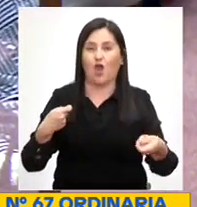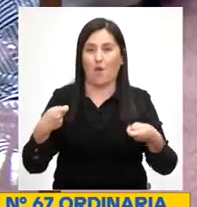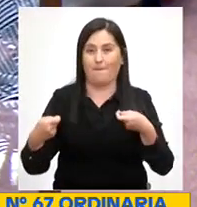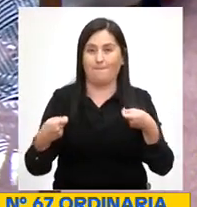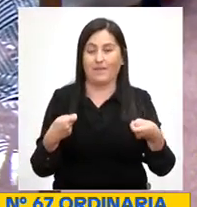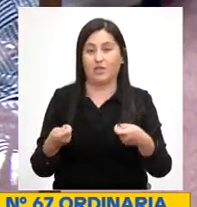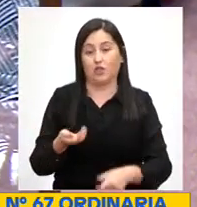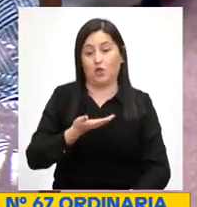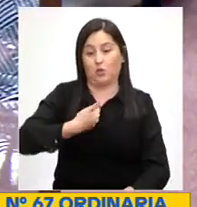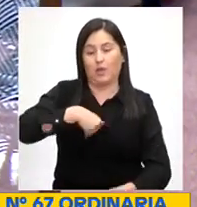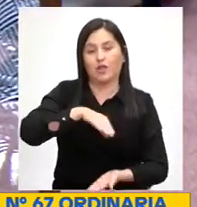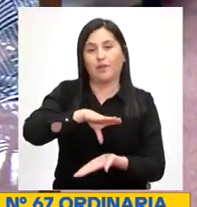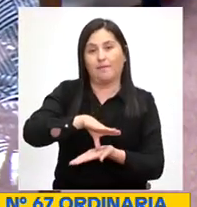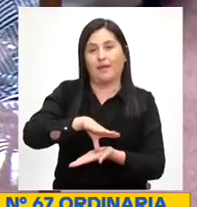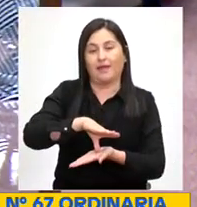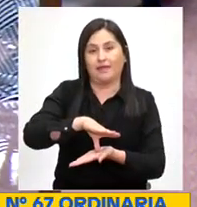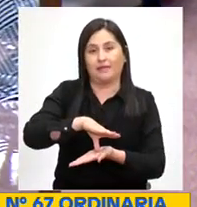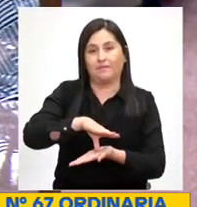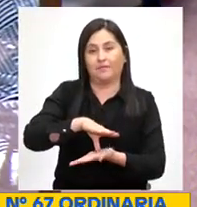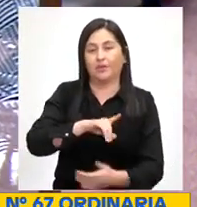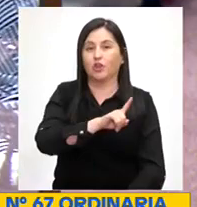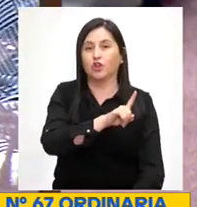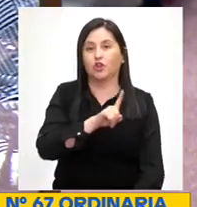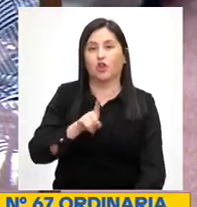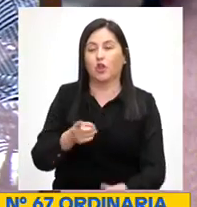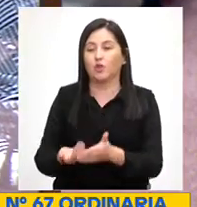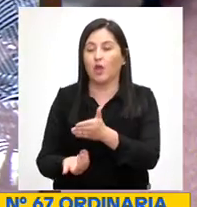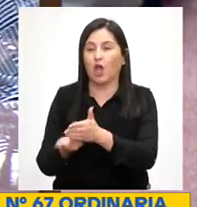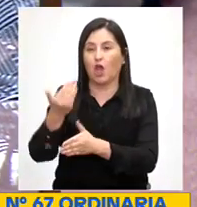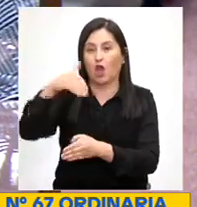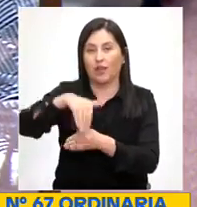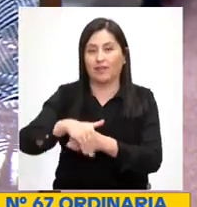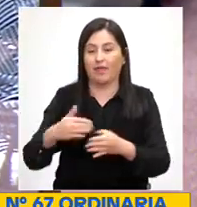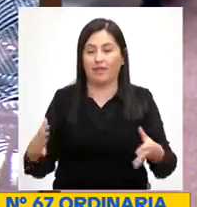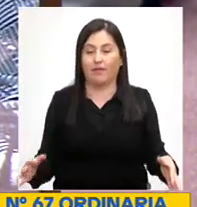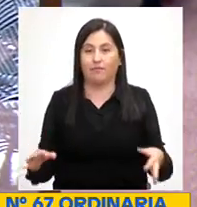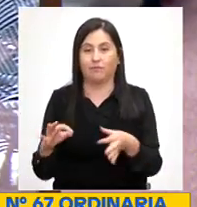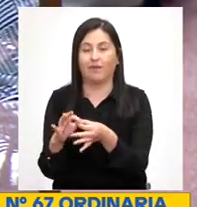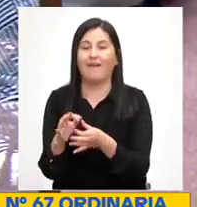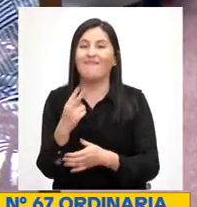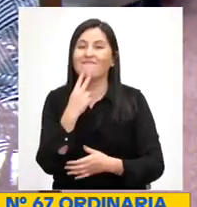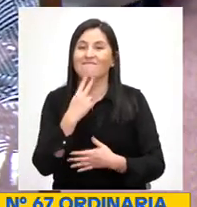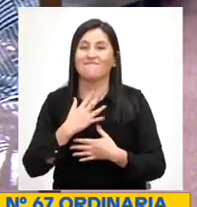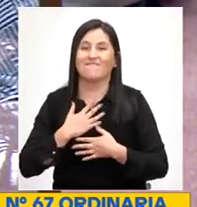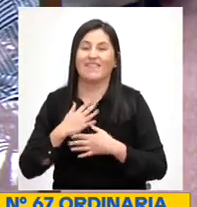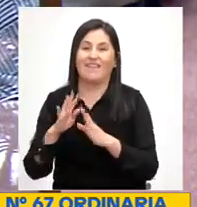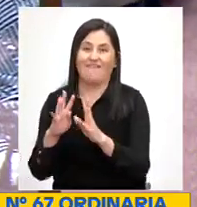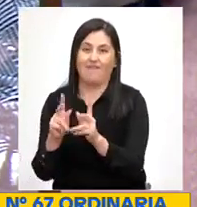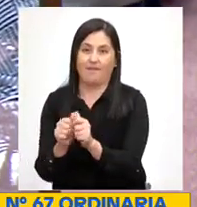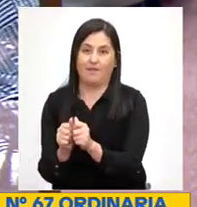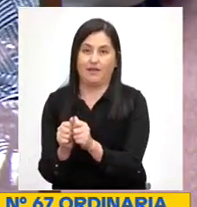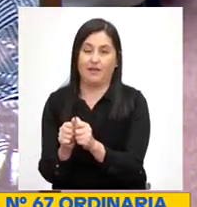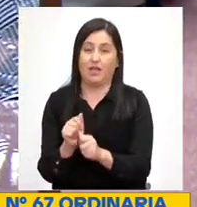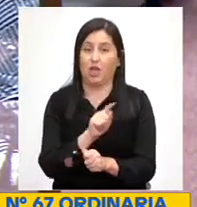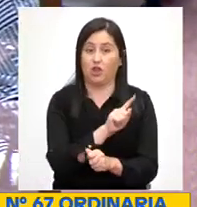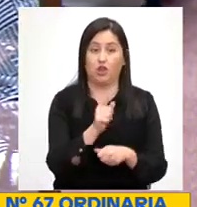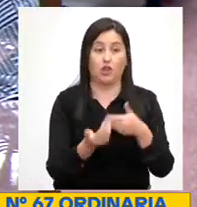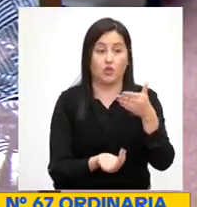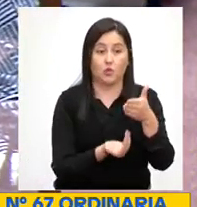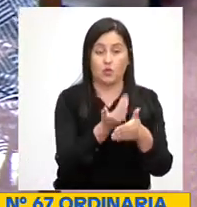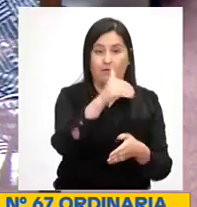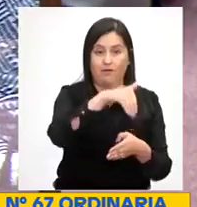nuestro país no es una jornada compatible con la vida de familia no es una jornada